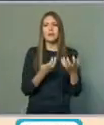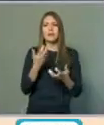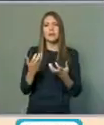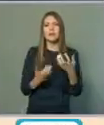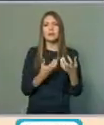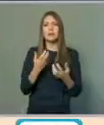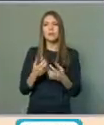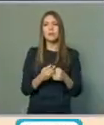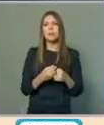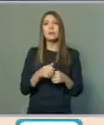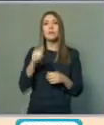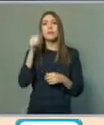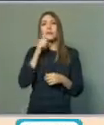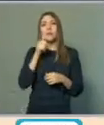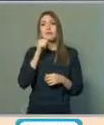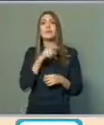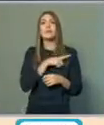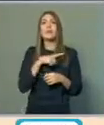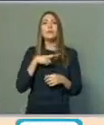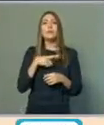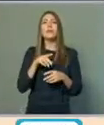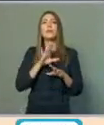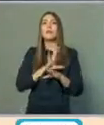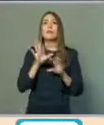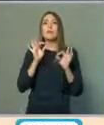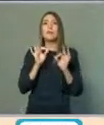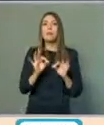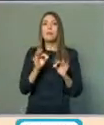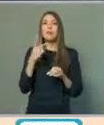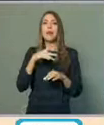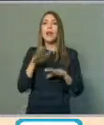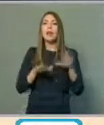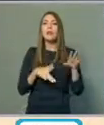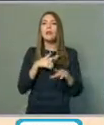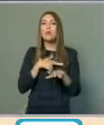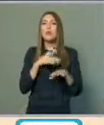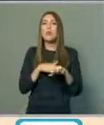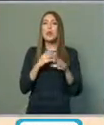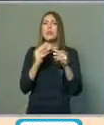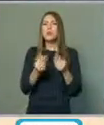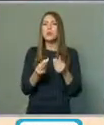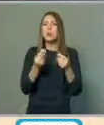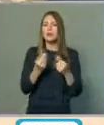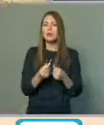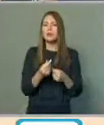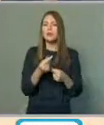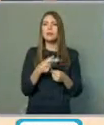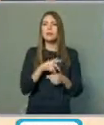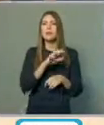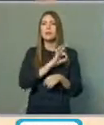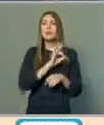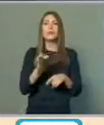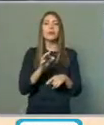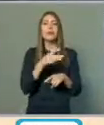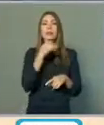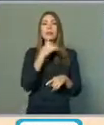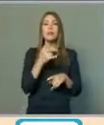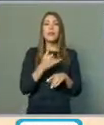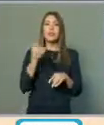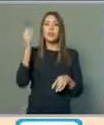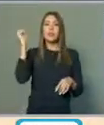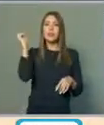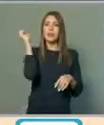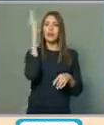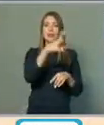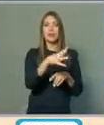dente. Pero aquí, como buen mexicano, señor, señora, nos gusta un poquito más de al dente. Oye, por ¿ok? ejemplo, ¿podemos agarrar un espagueti y aventarlo contra la pared? Pues se dice,